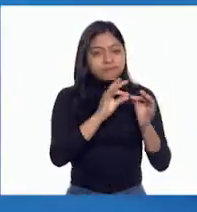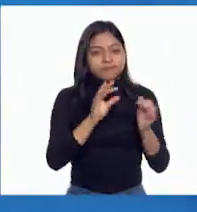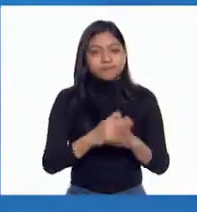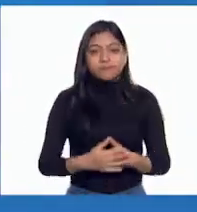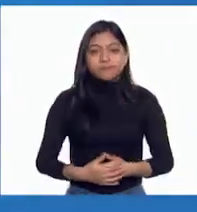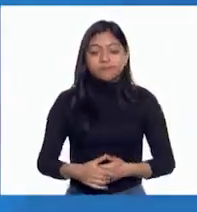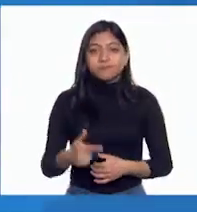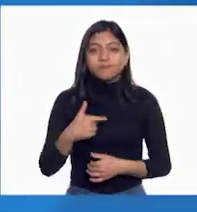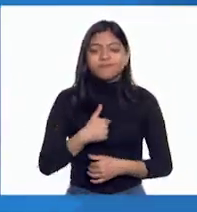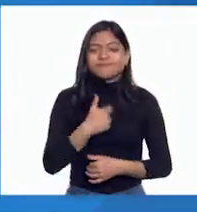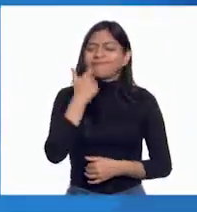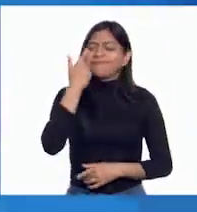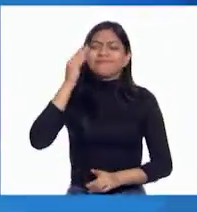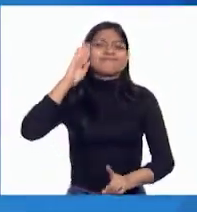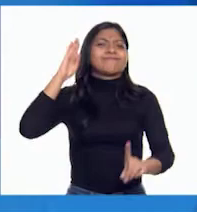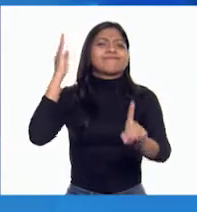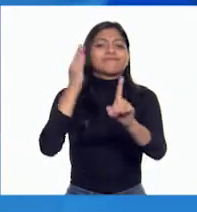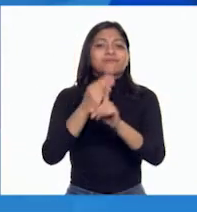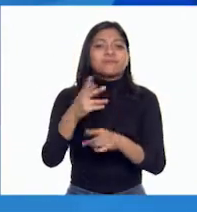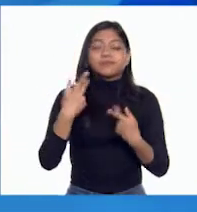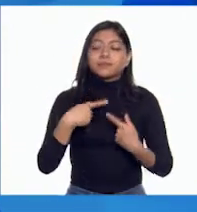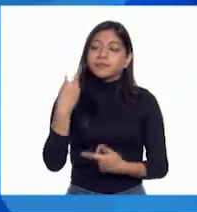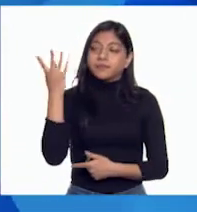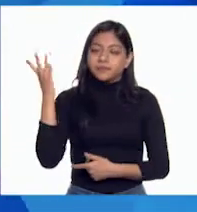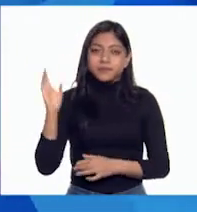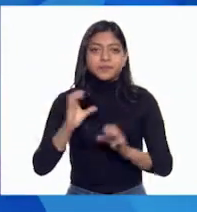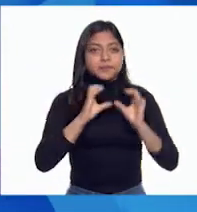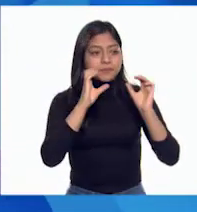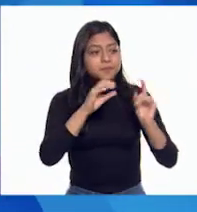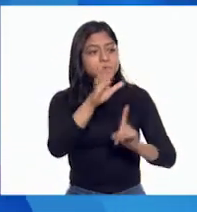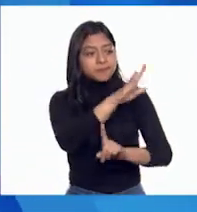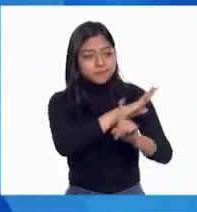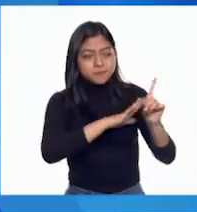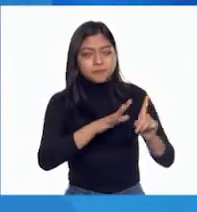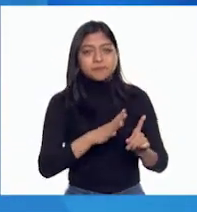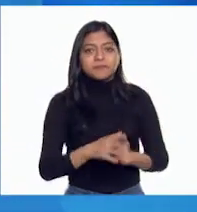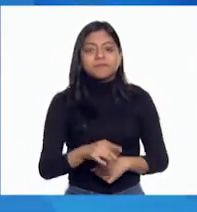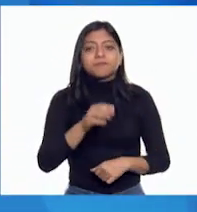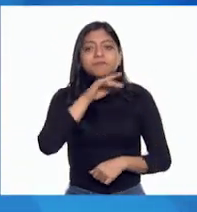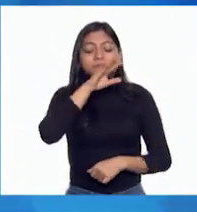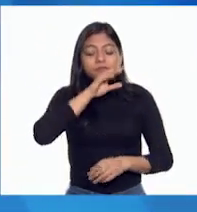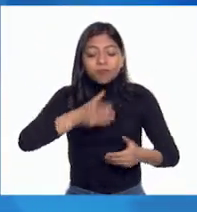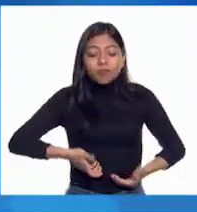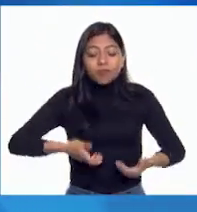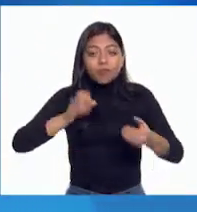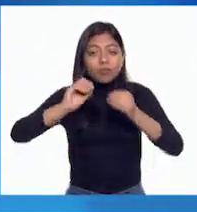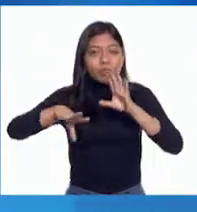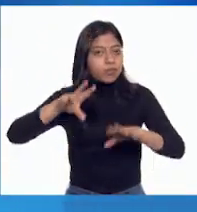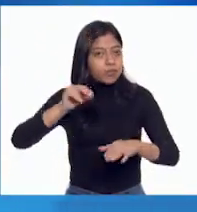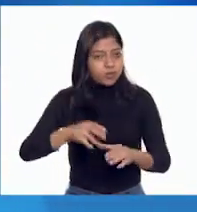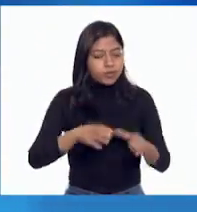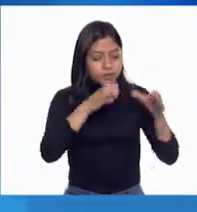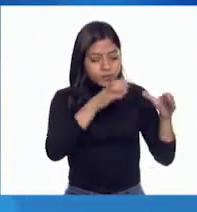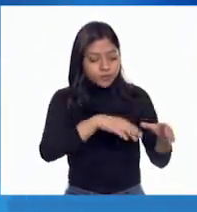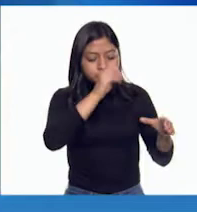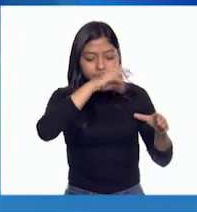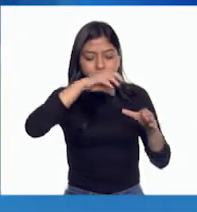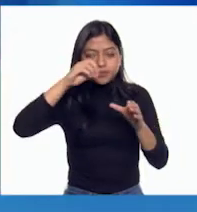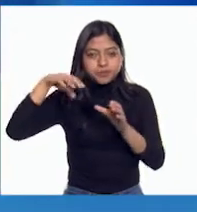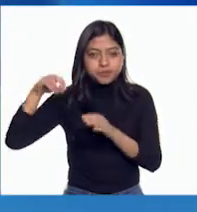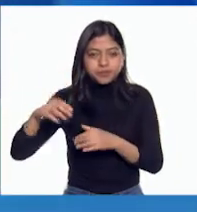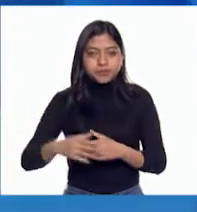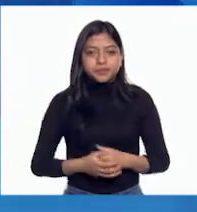sueño ecológico es que todos hagan lo correcto. La basura en los cestos y no en el suelo, en las calles,